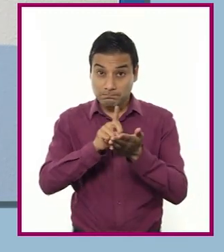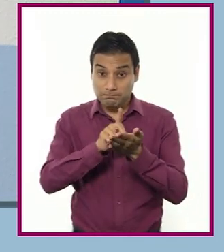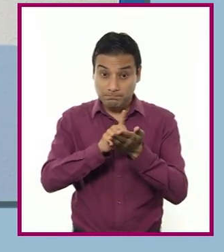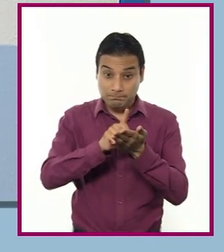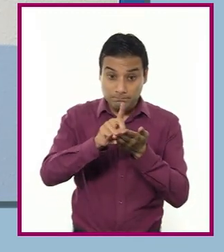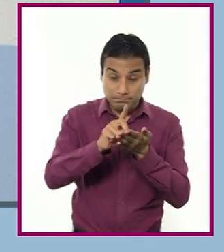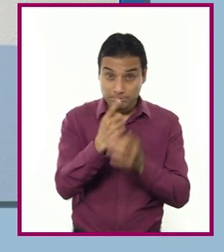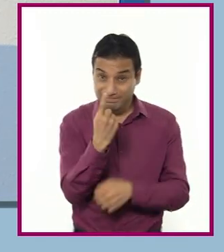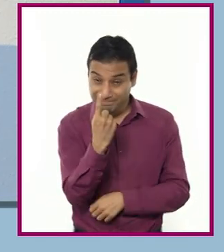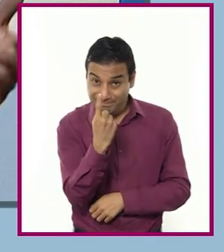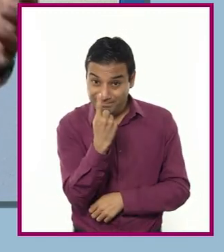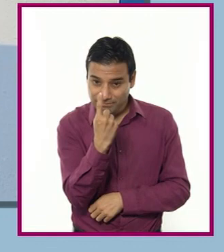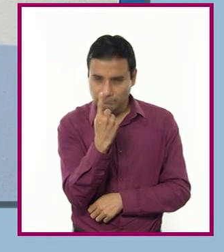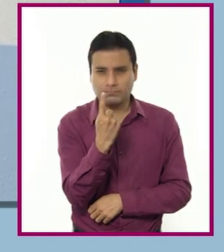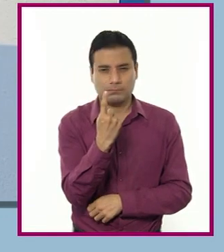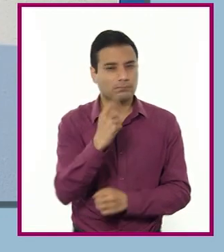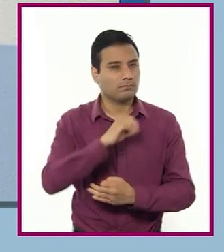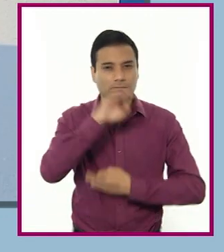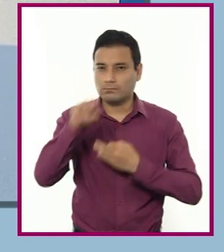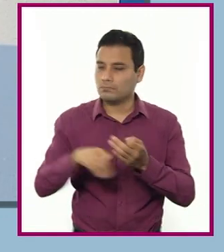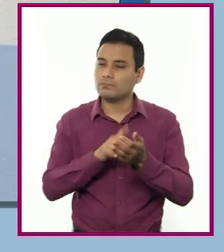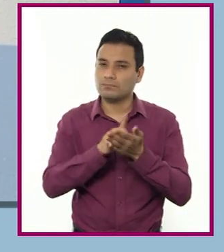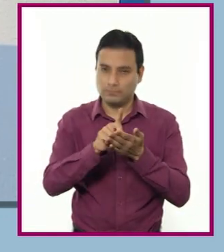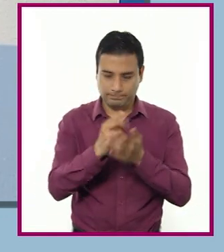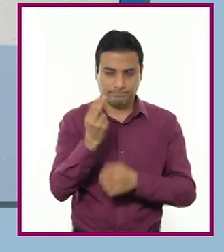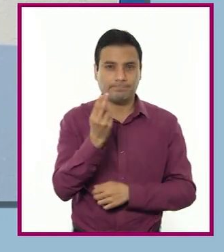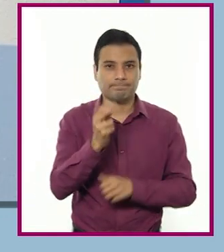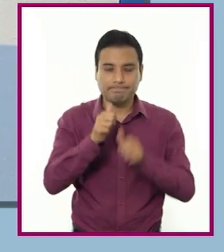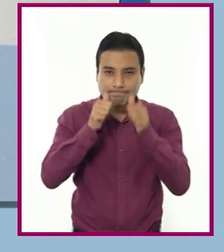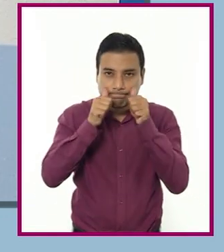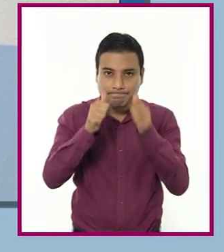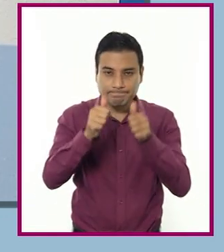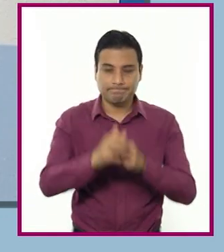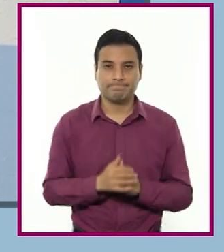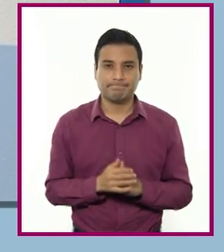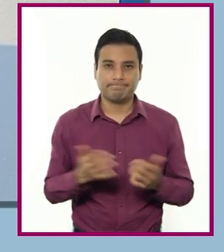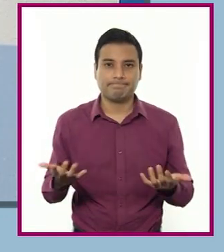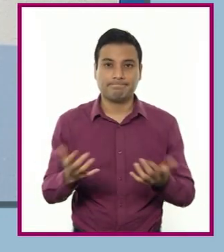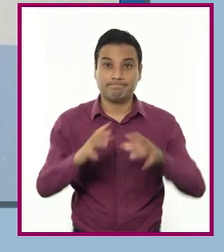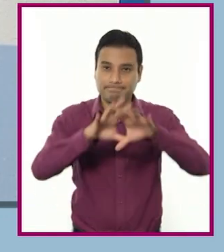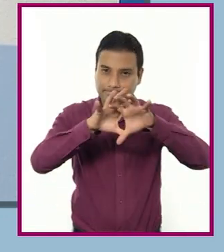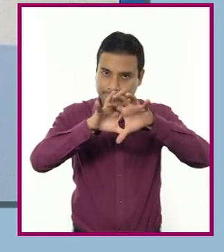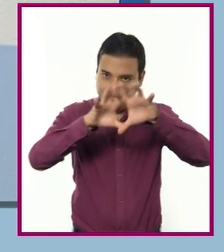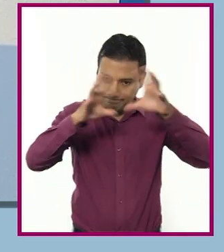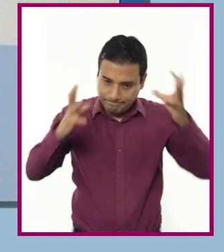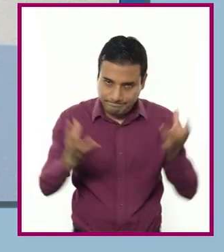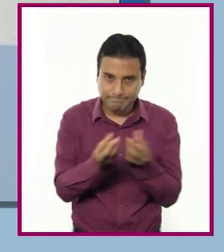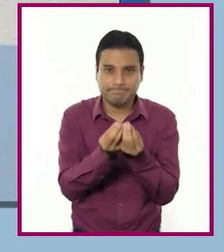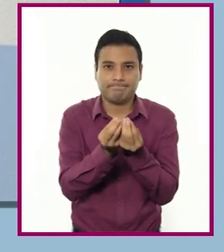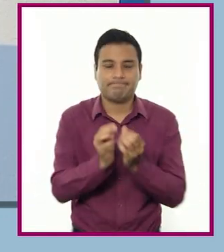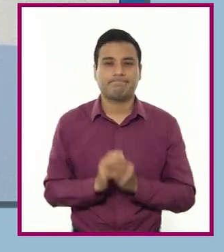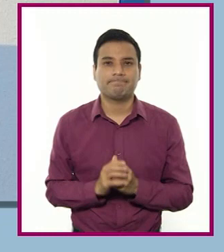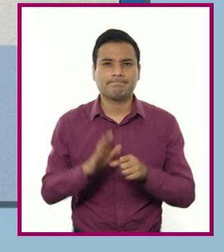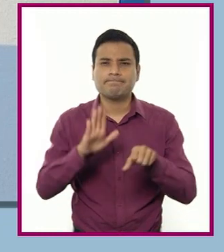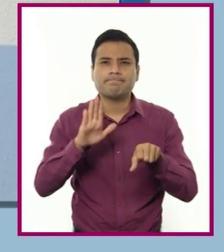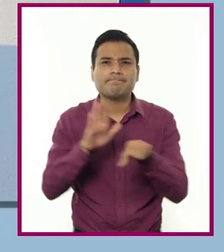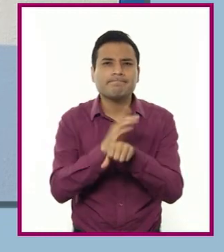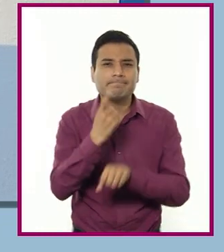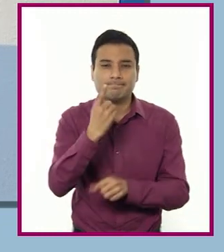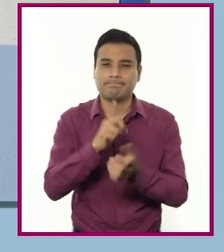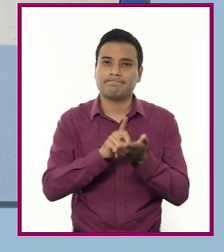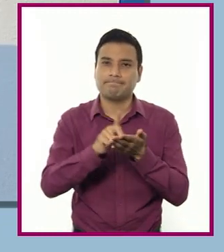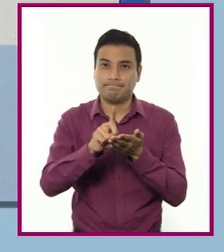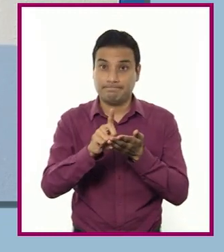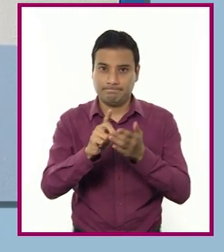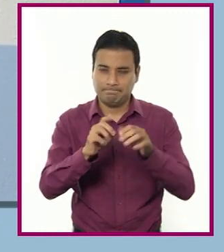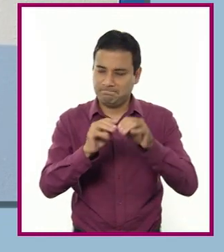puede darse sin la satisfacción de otros. Son entendidos como un todo, porque no hay derecho más valioso que